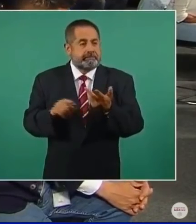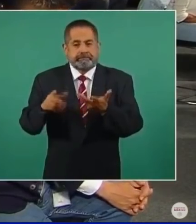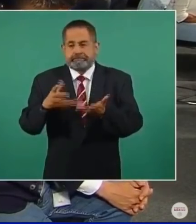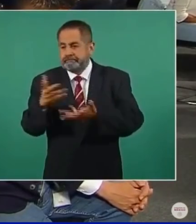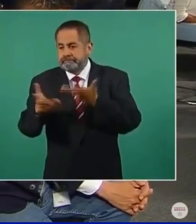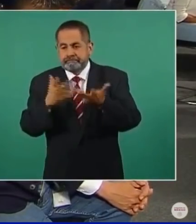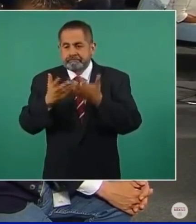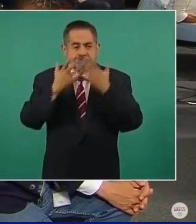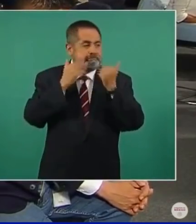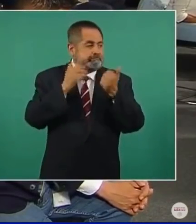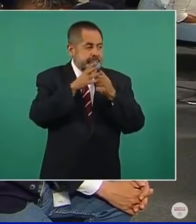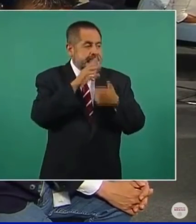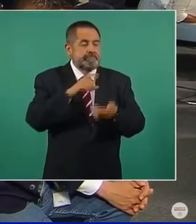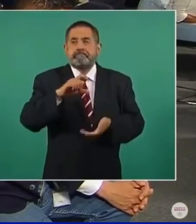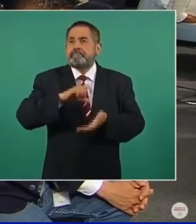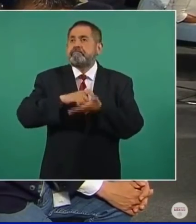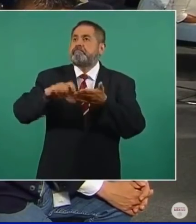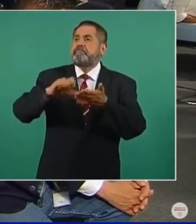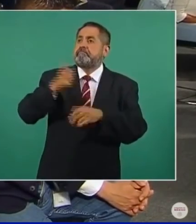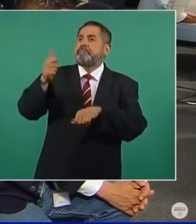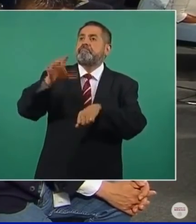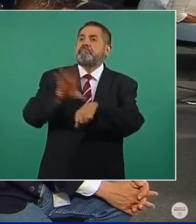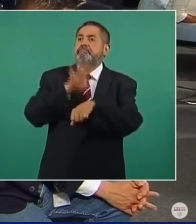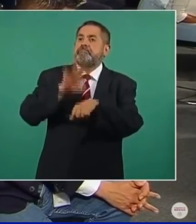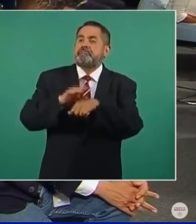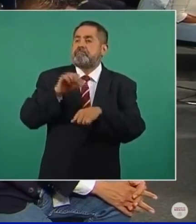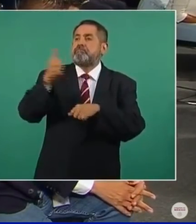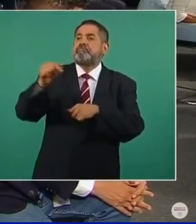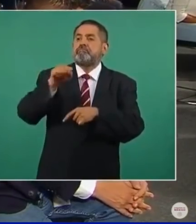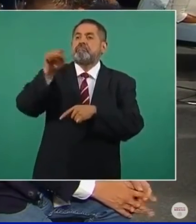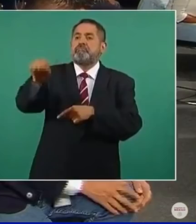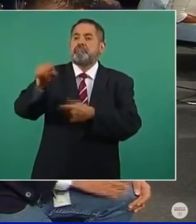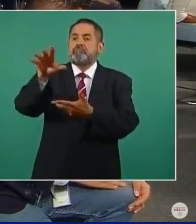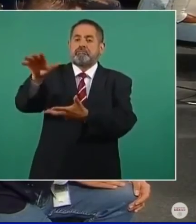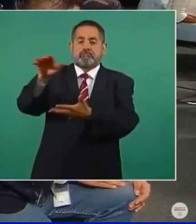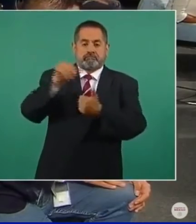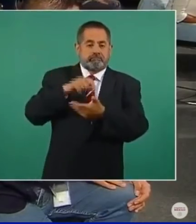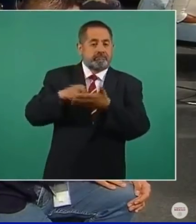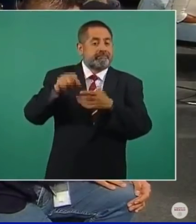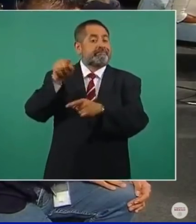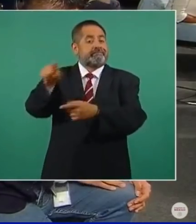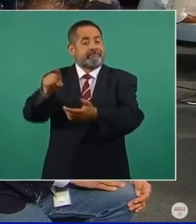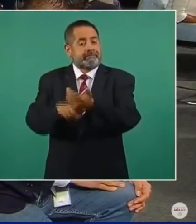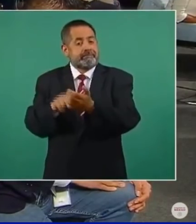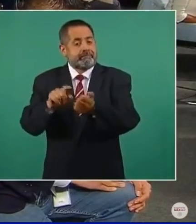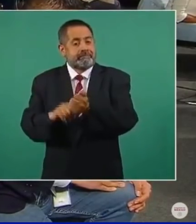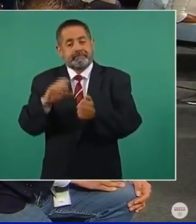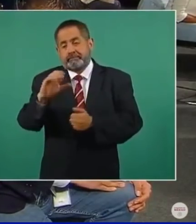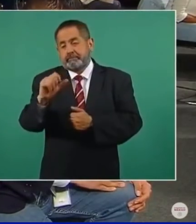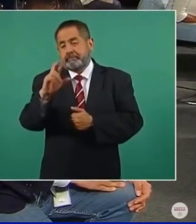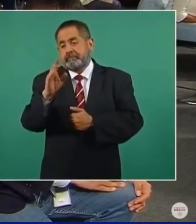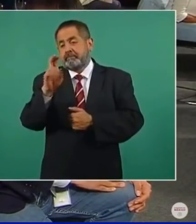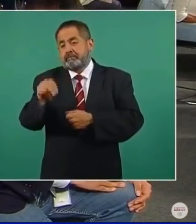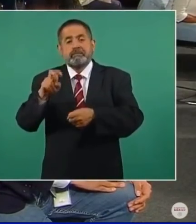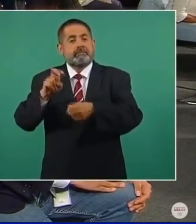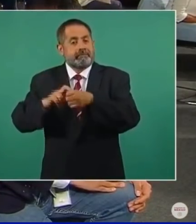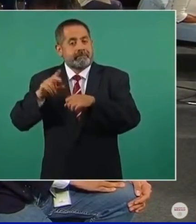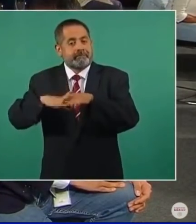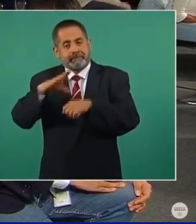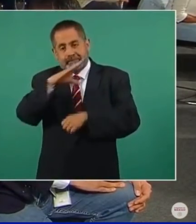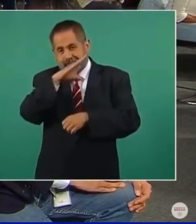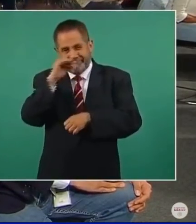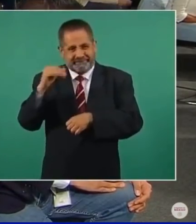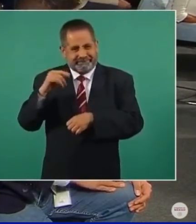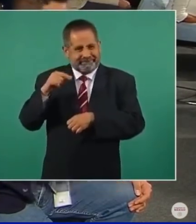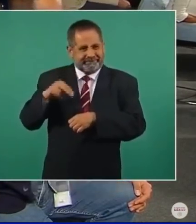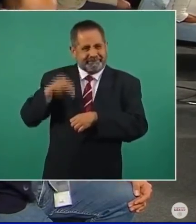importar electricidad de plantas carboníferas del norte de África. Entonces, por eso